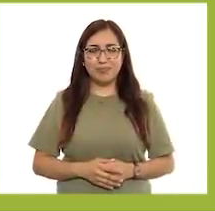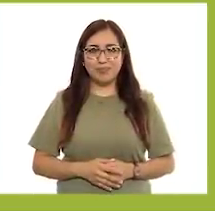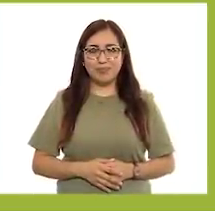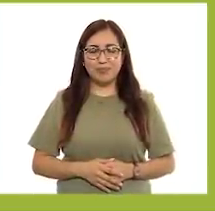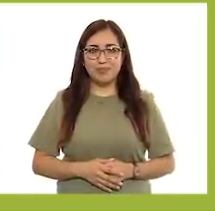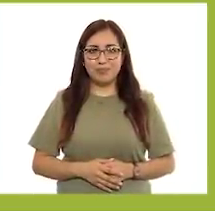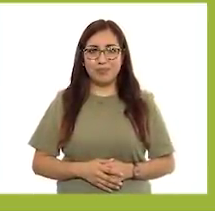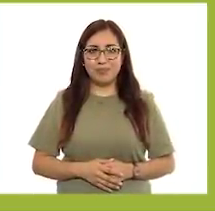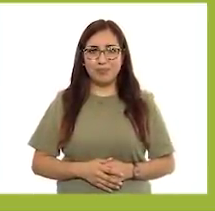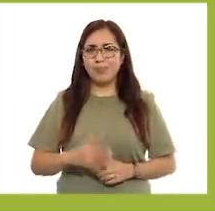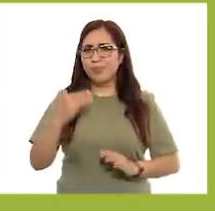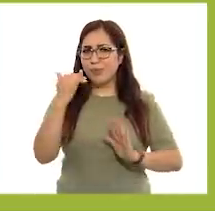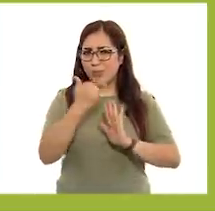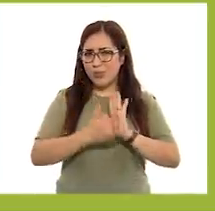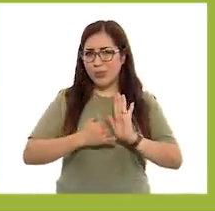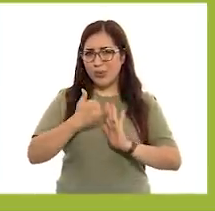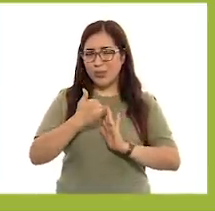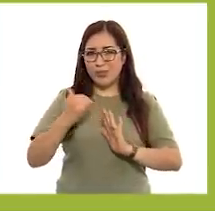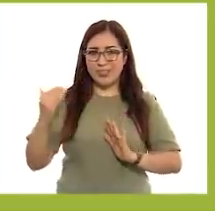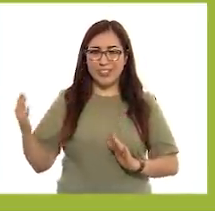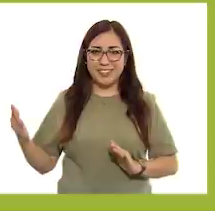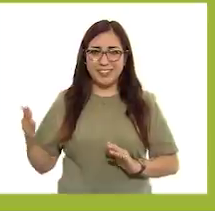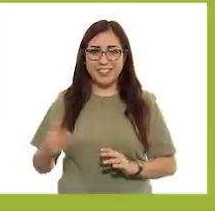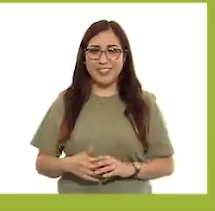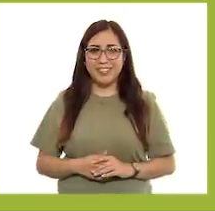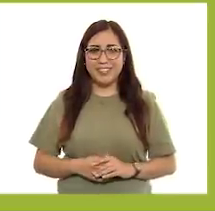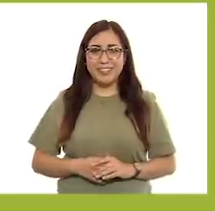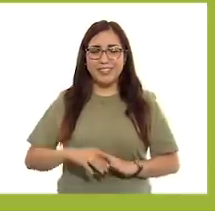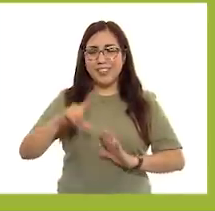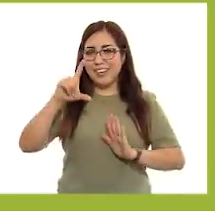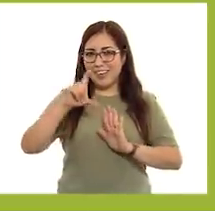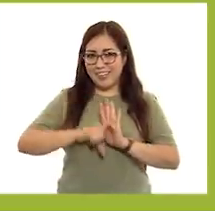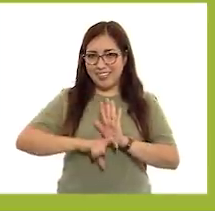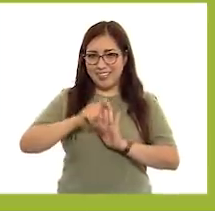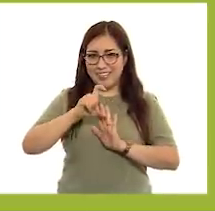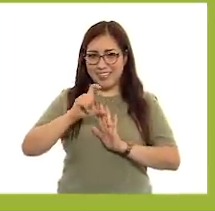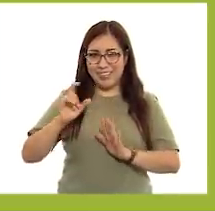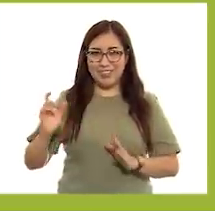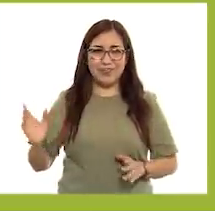@sep_mx. YouTube, canal SEP. Instagram,